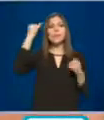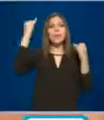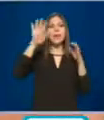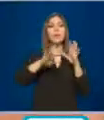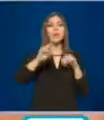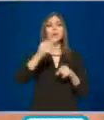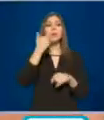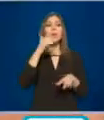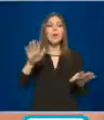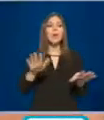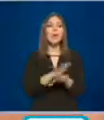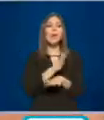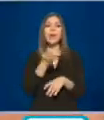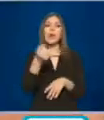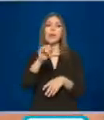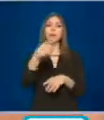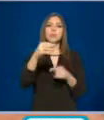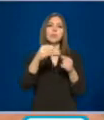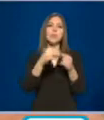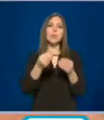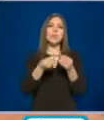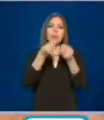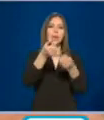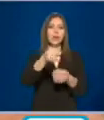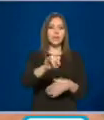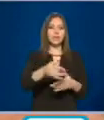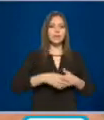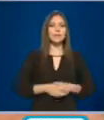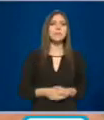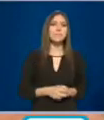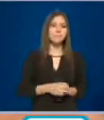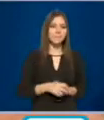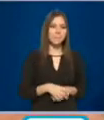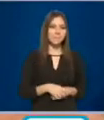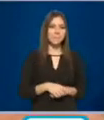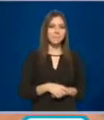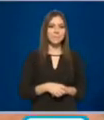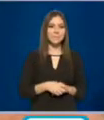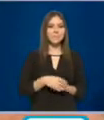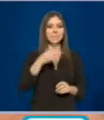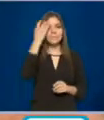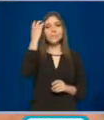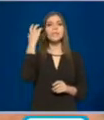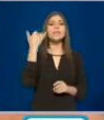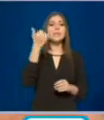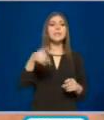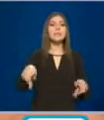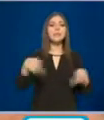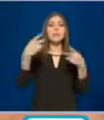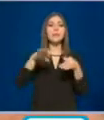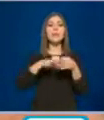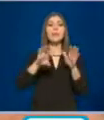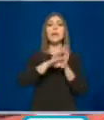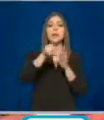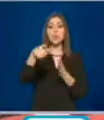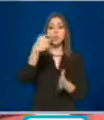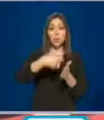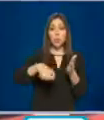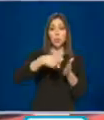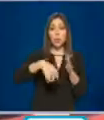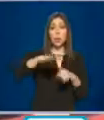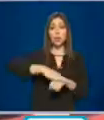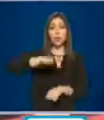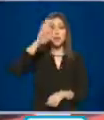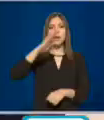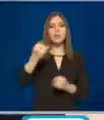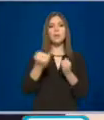entonces además se quedan con tus centavos. Oye, y lo de venta frecuente me encanta, ¿eh? ¿Cómo? Porque si tú me compras más, Ah, entonces sí. te voy a ir